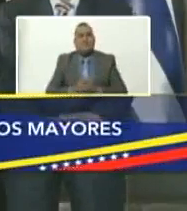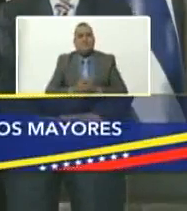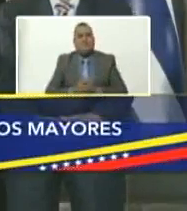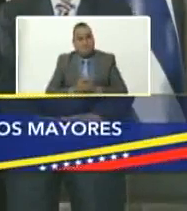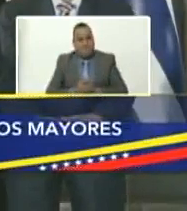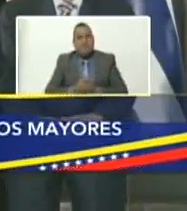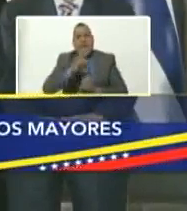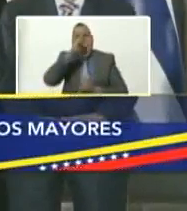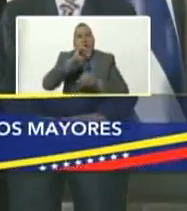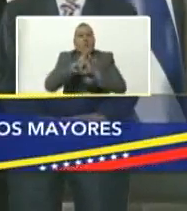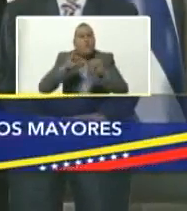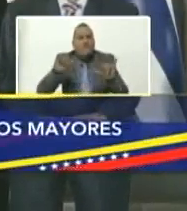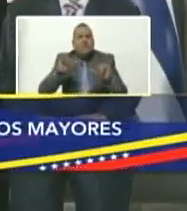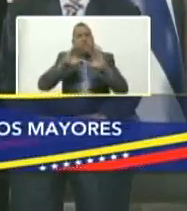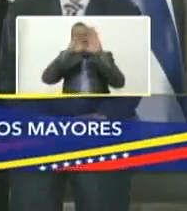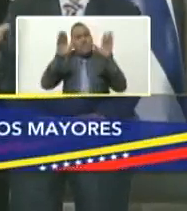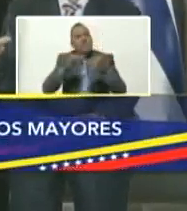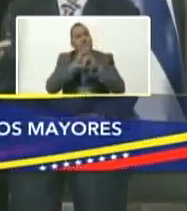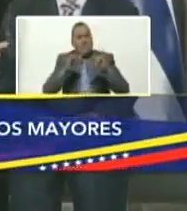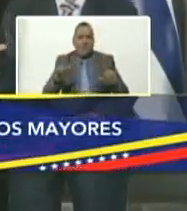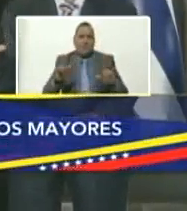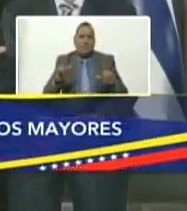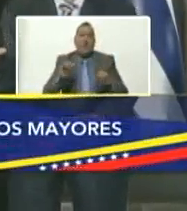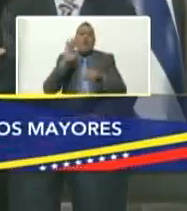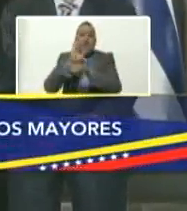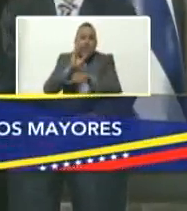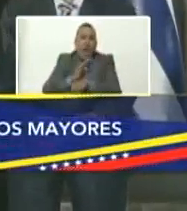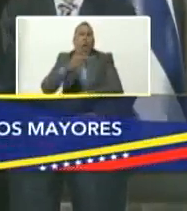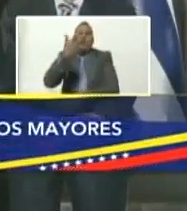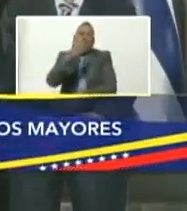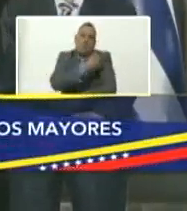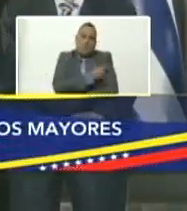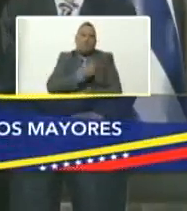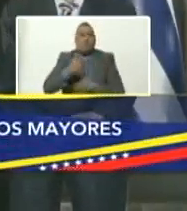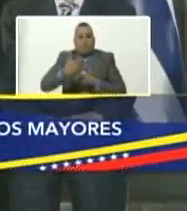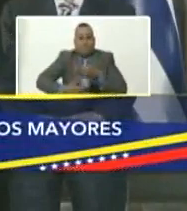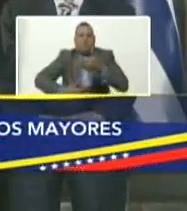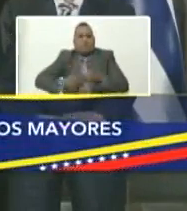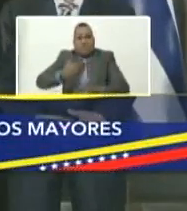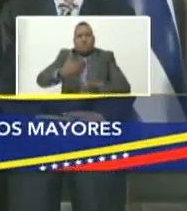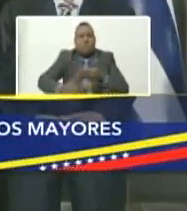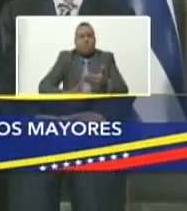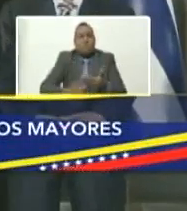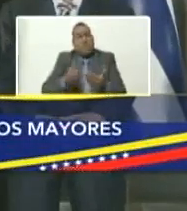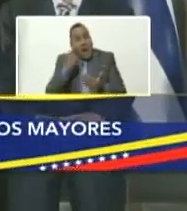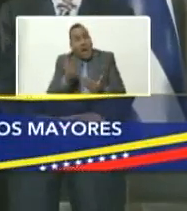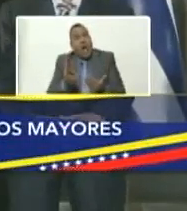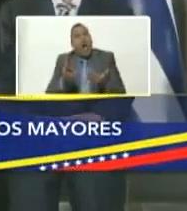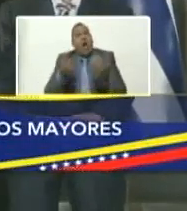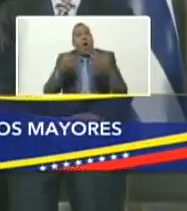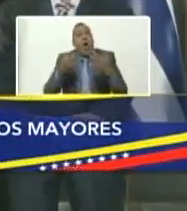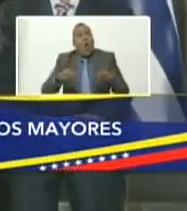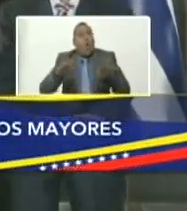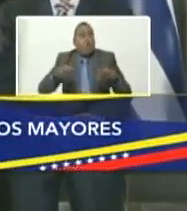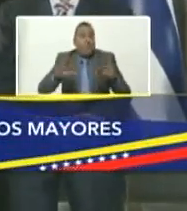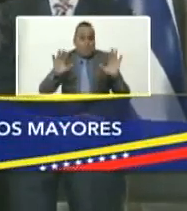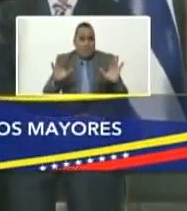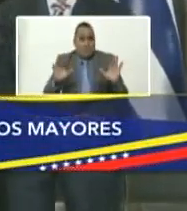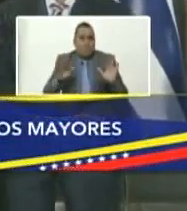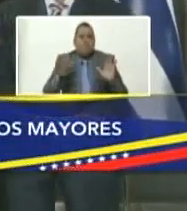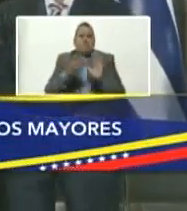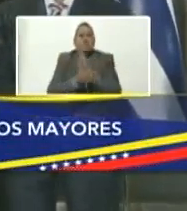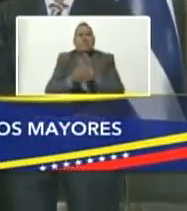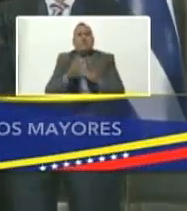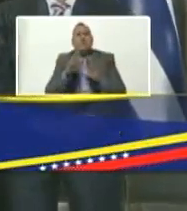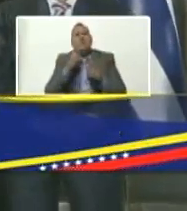feliz, cuidándonos, vacunándonos y avanzando a la nueva normalidad, siempre con el concepto de la